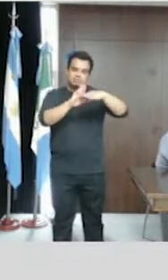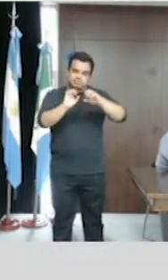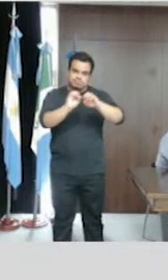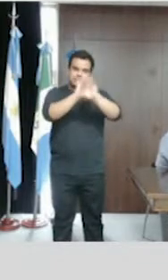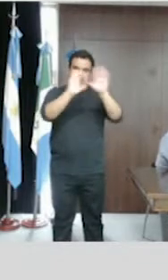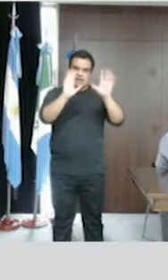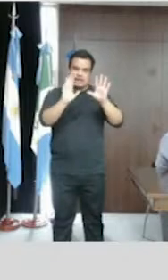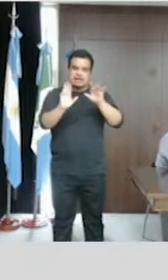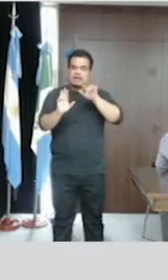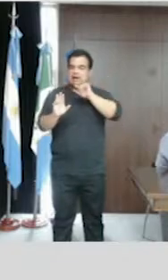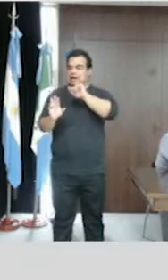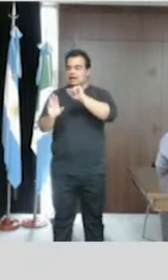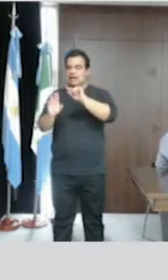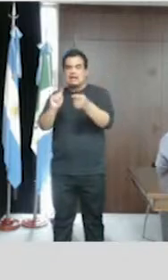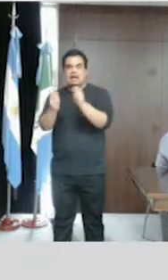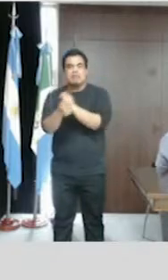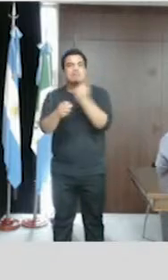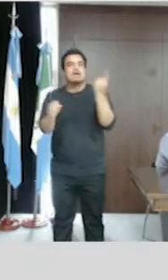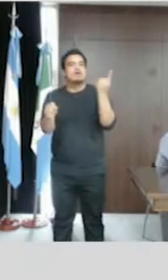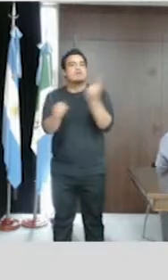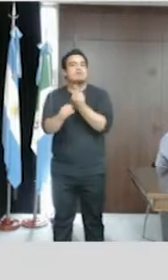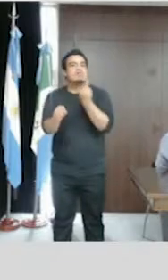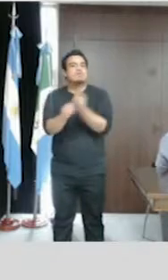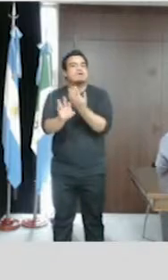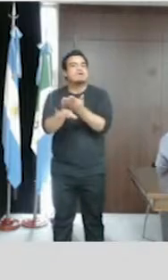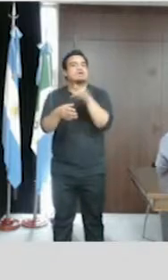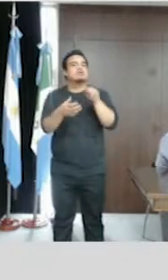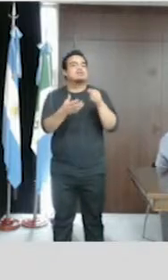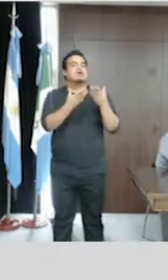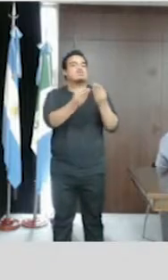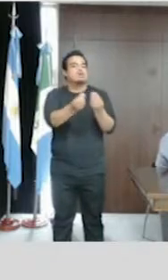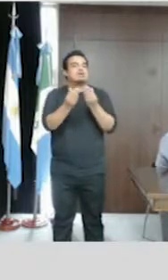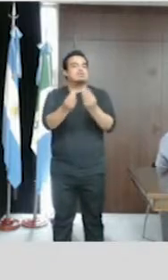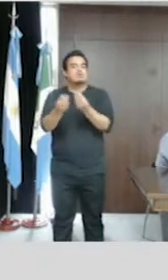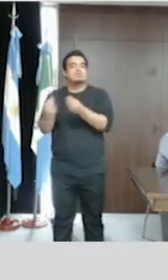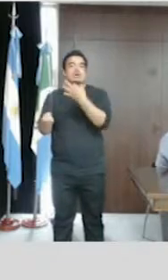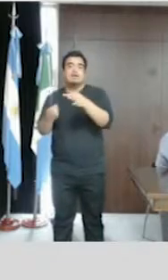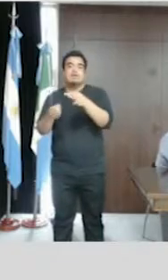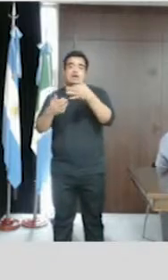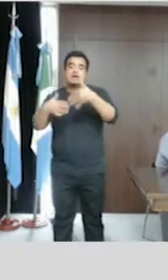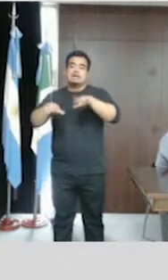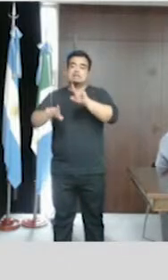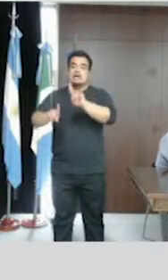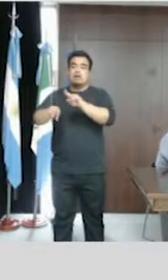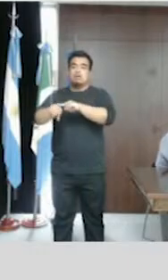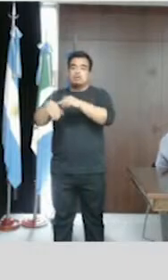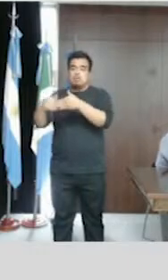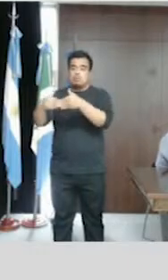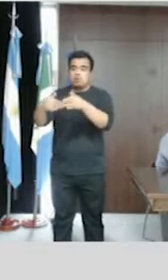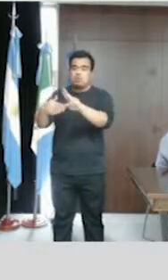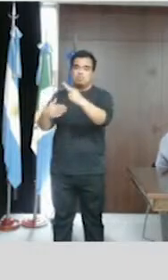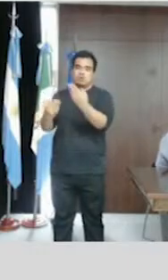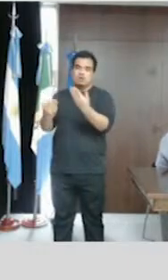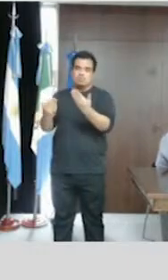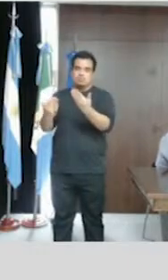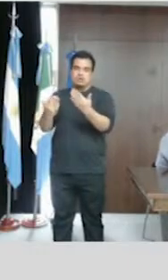e invalidante con síntomas de difícil manejo, que incluso pueden llevar a su fallecimiento a corto plazo, manteniendo a través